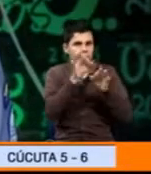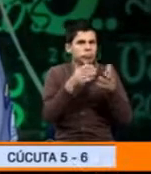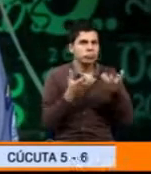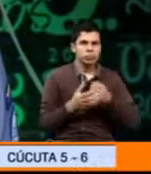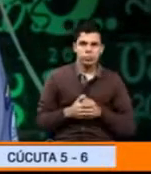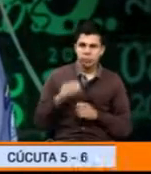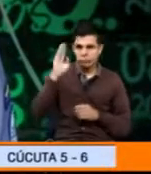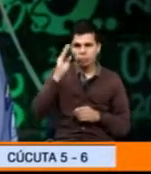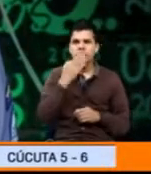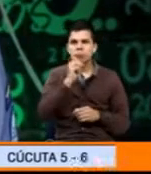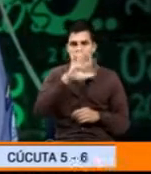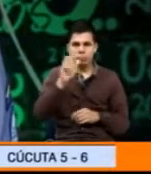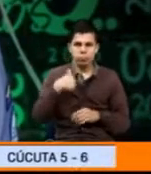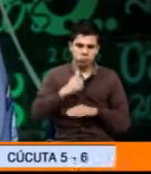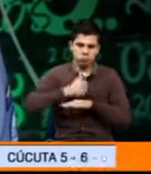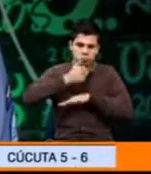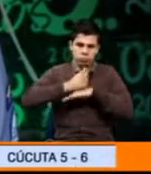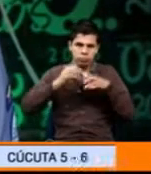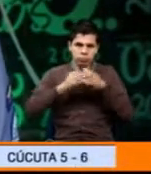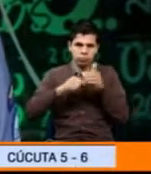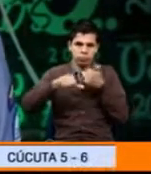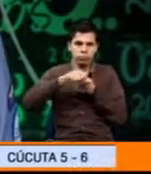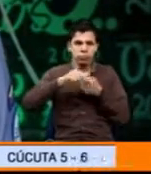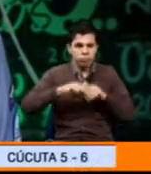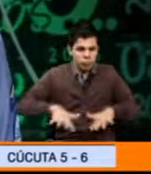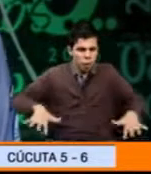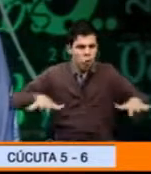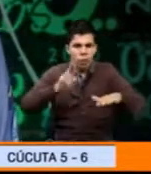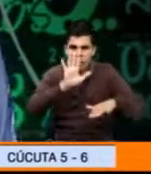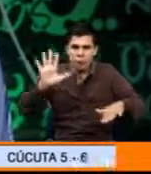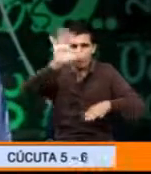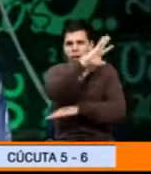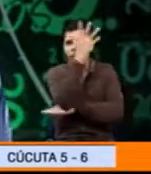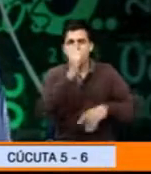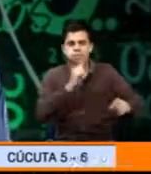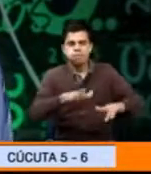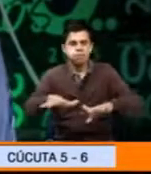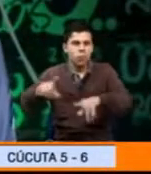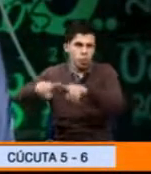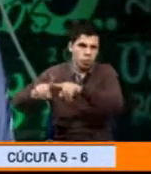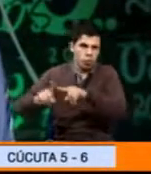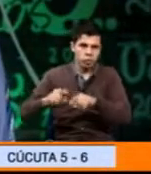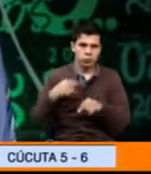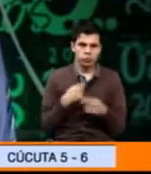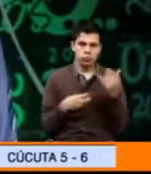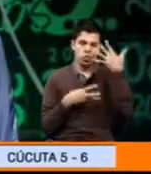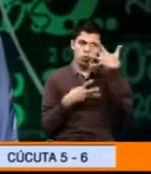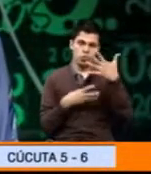Soy el director de la Territorial Andes Nororientales de Parques Nacionales. Tengo jurisdicción en 8 áreas protegidas en todo el nororiente